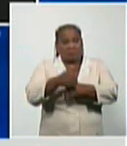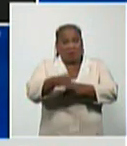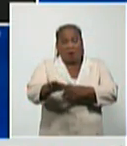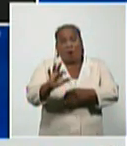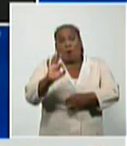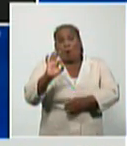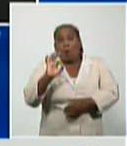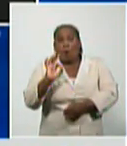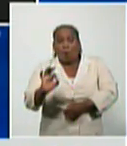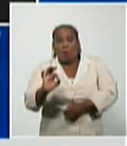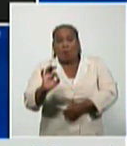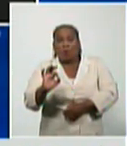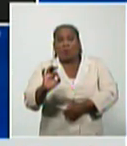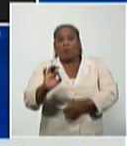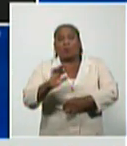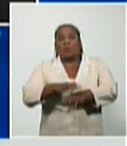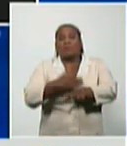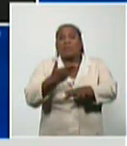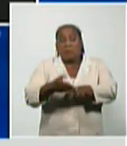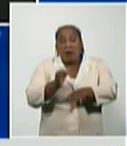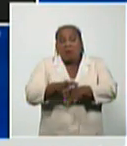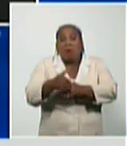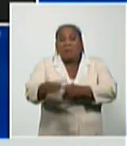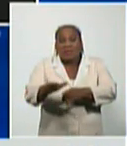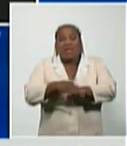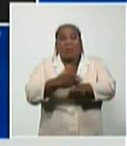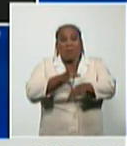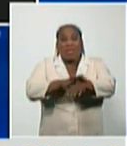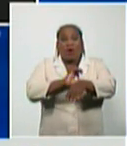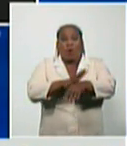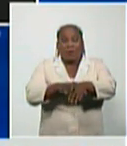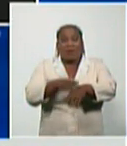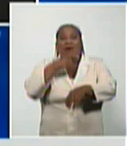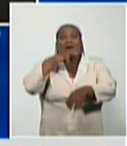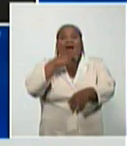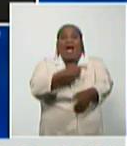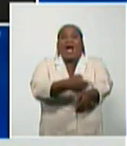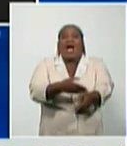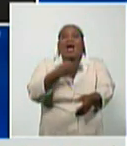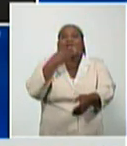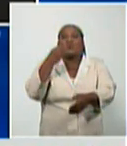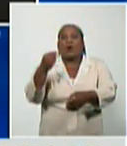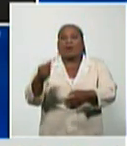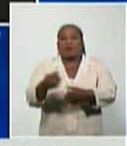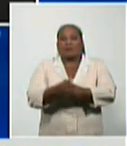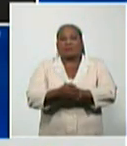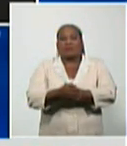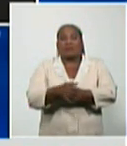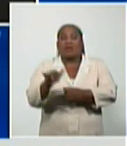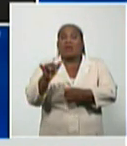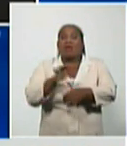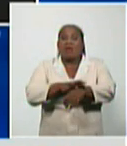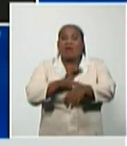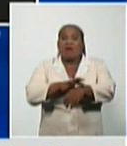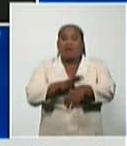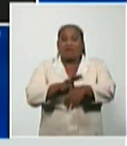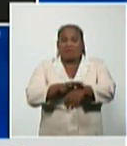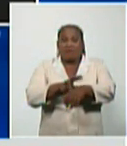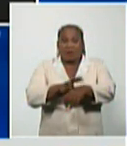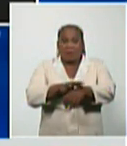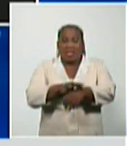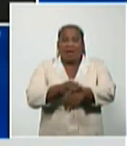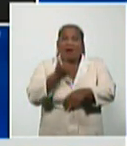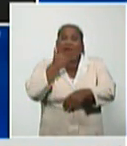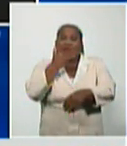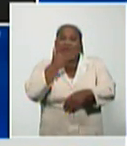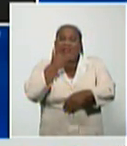de debut. La enfermedad pulmonar obstructiva crónica, en un 22,1%.